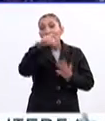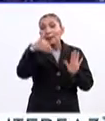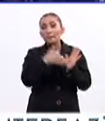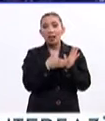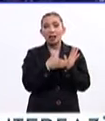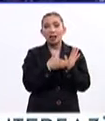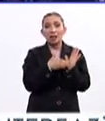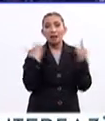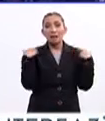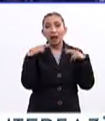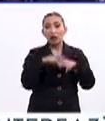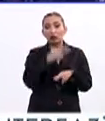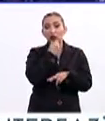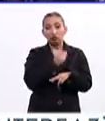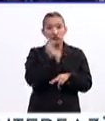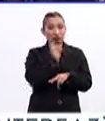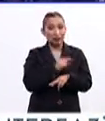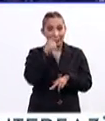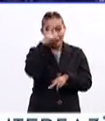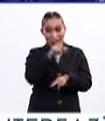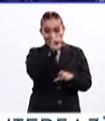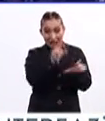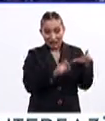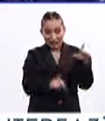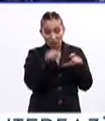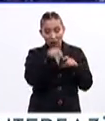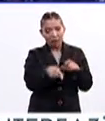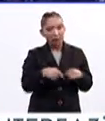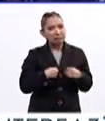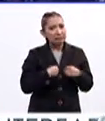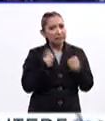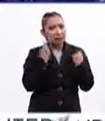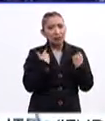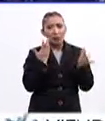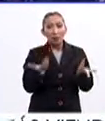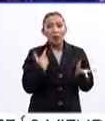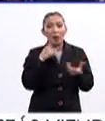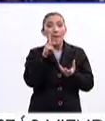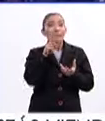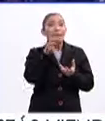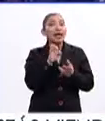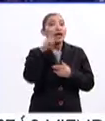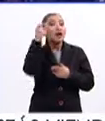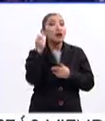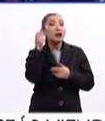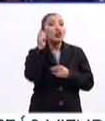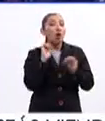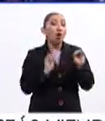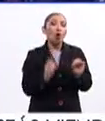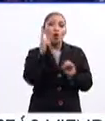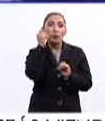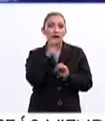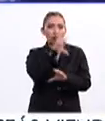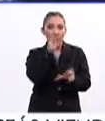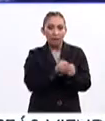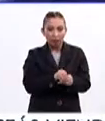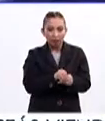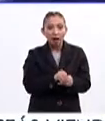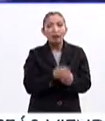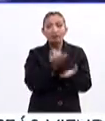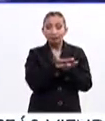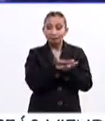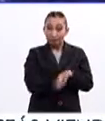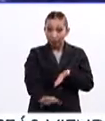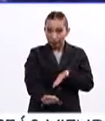150,000 maestras y maestros de México pidieron su prejubilación o su jubilación, y por